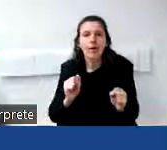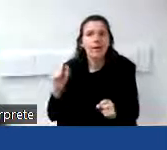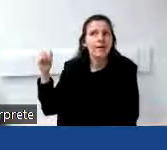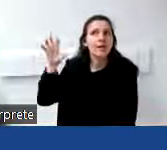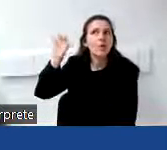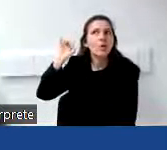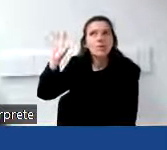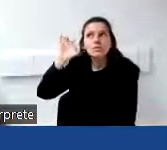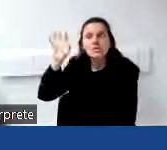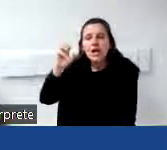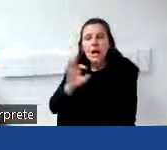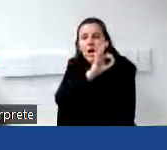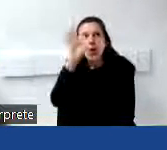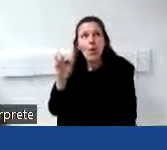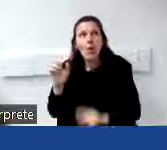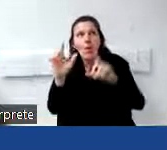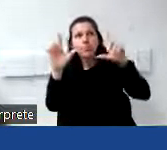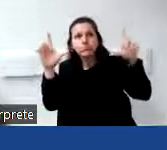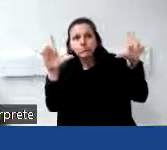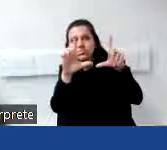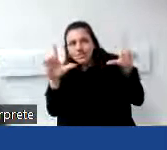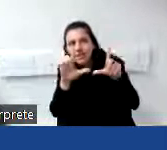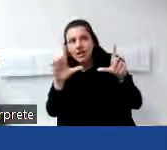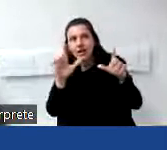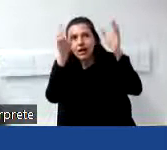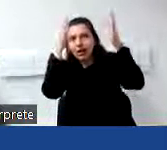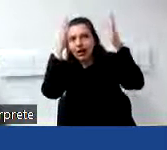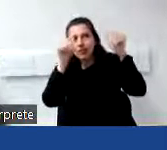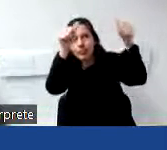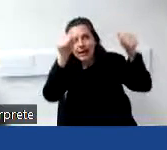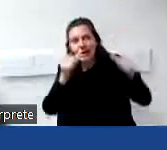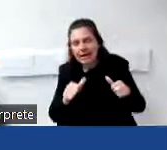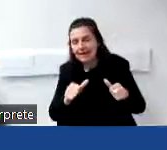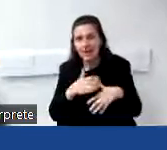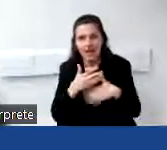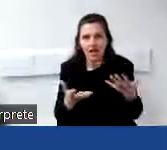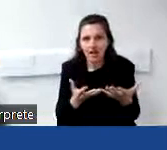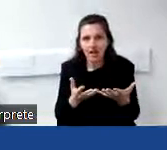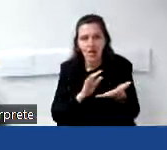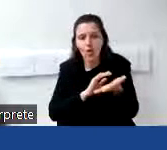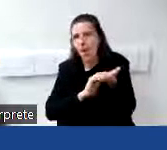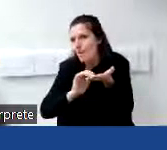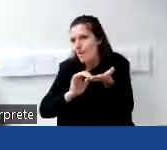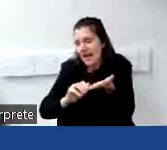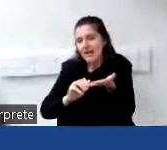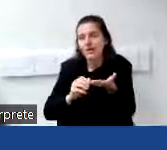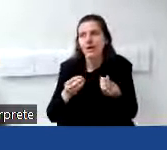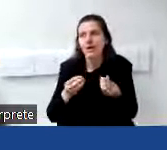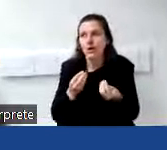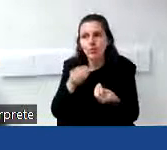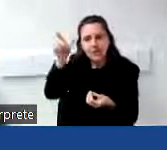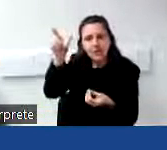visual, si hay braille, ¿no? De qué forma, por ejemplo, una persona que llega a una parada, sabe cuáles son los ómnibus que pasan